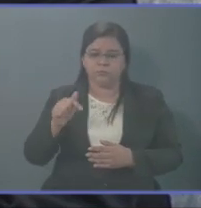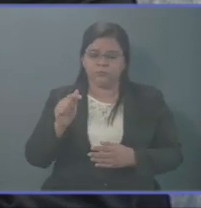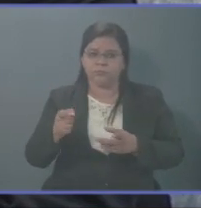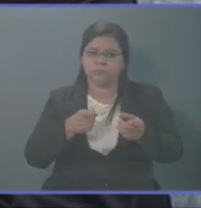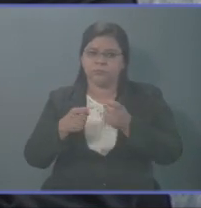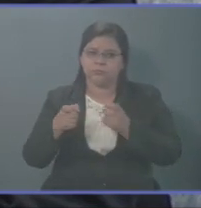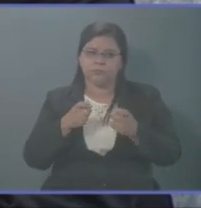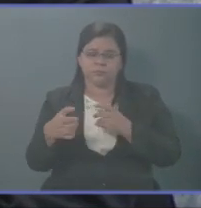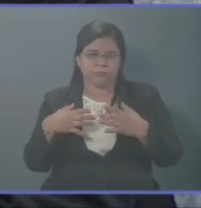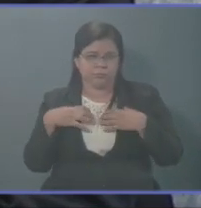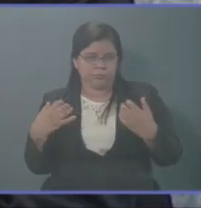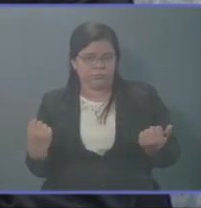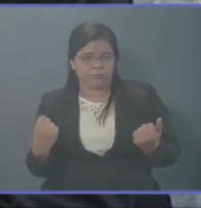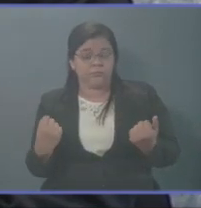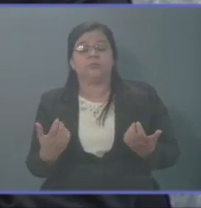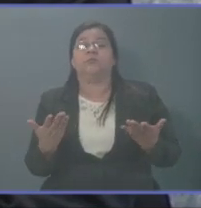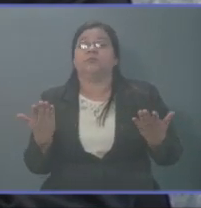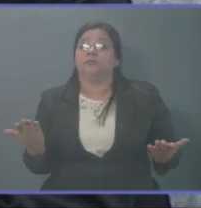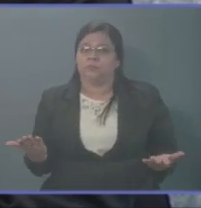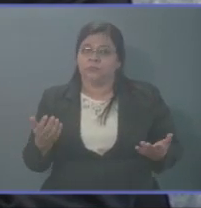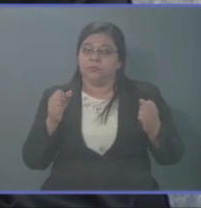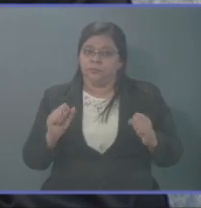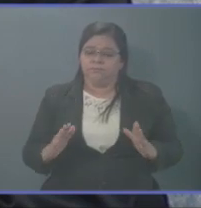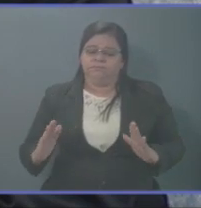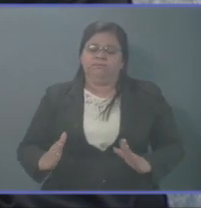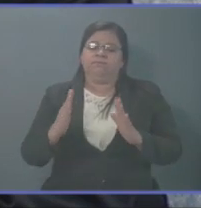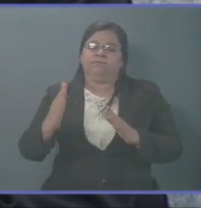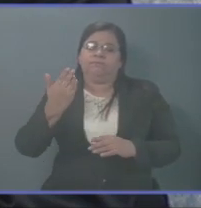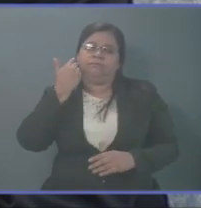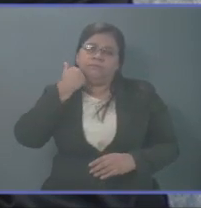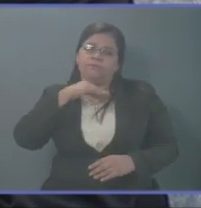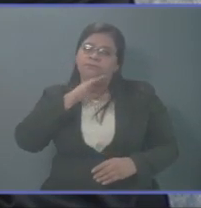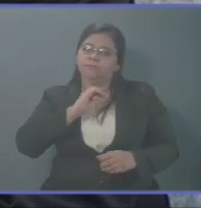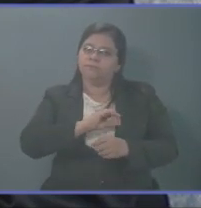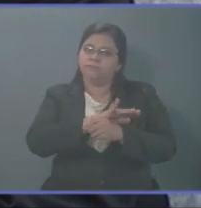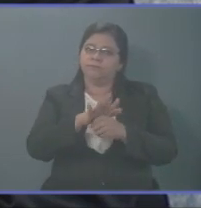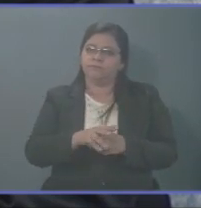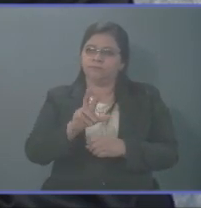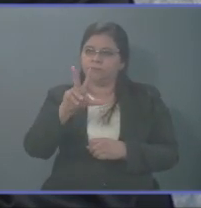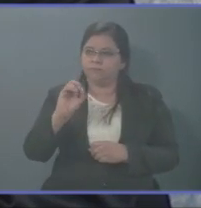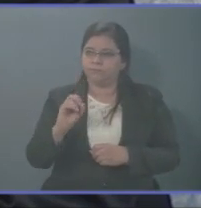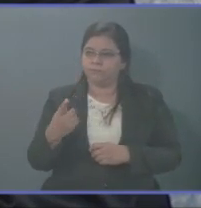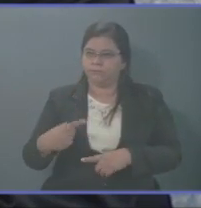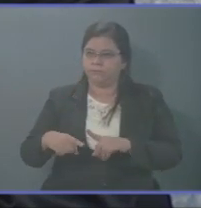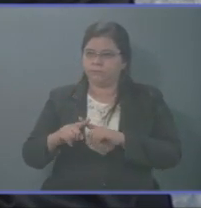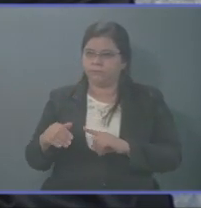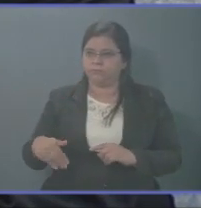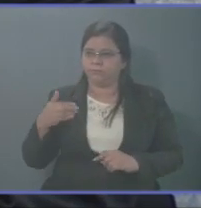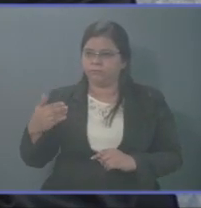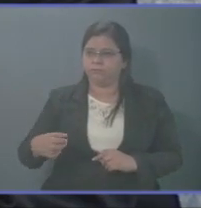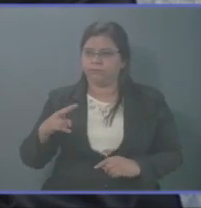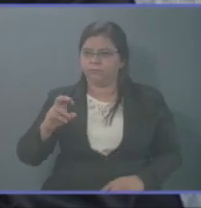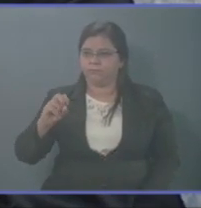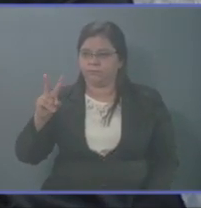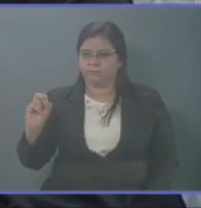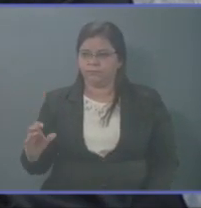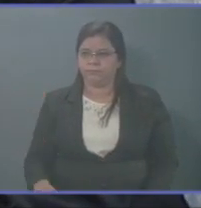control sanitario, a fin de contener la pandemia COVID-19 de fecha 30 de marzo de 2020.